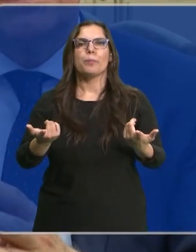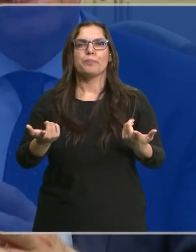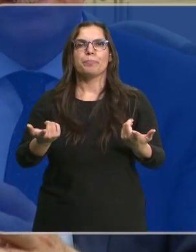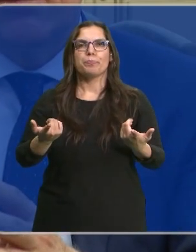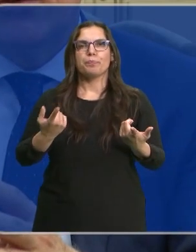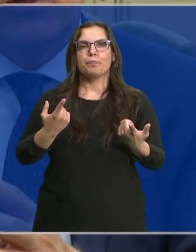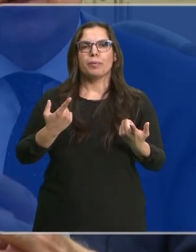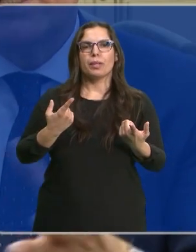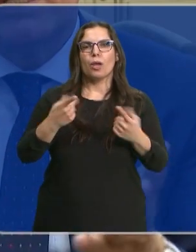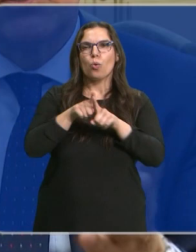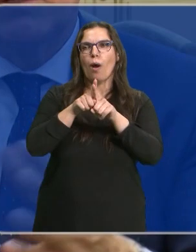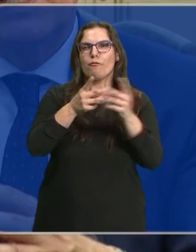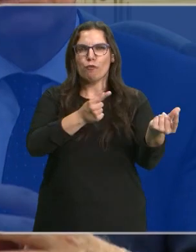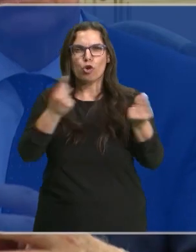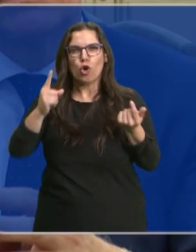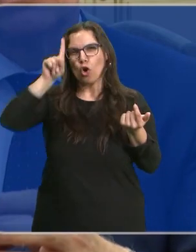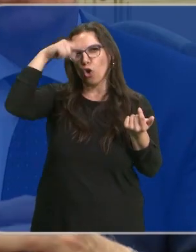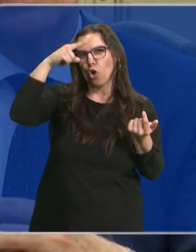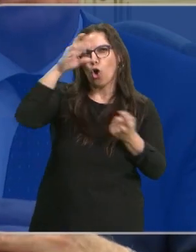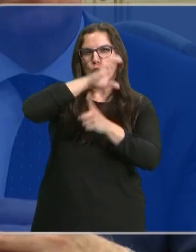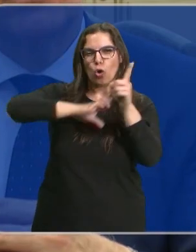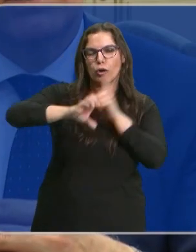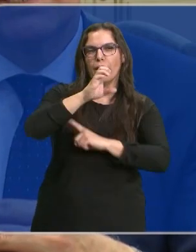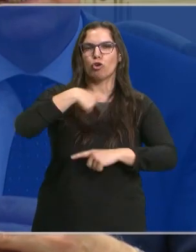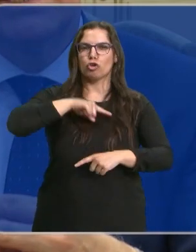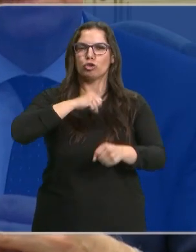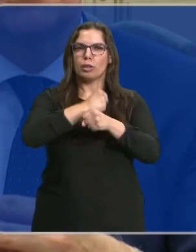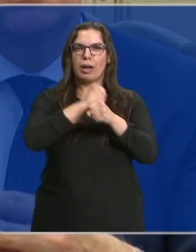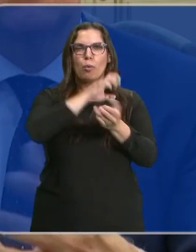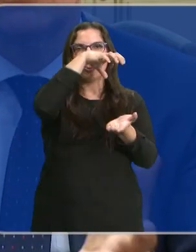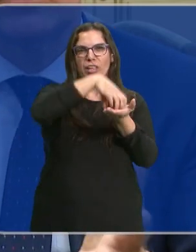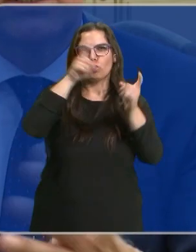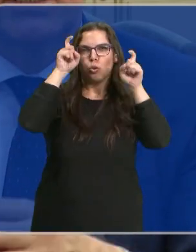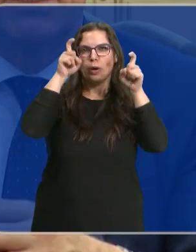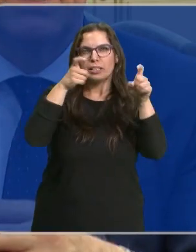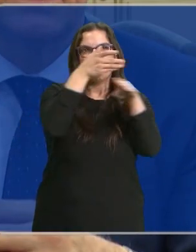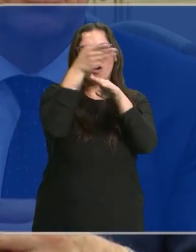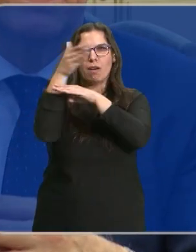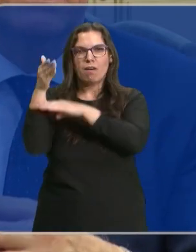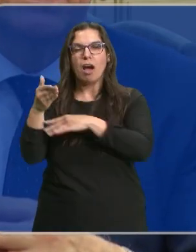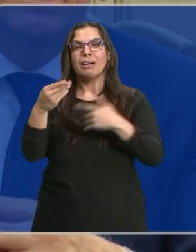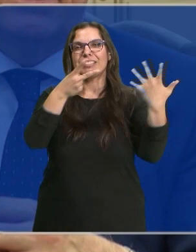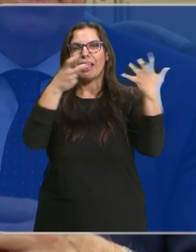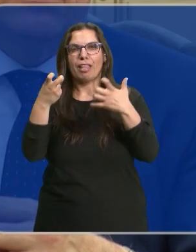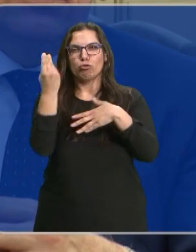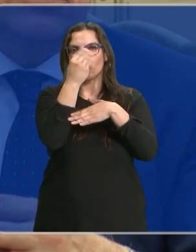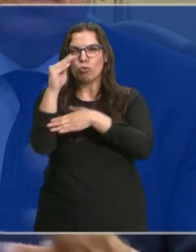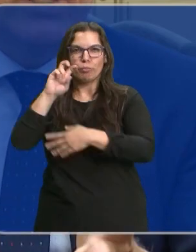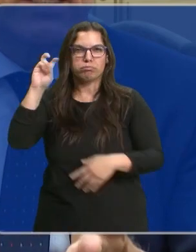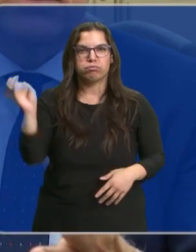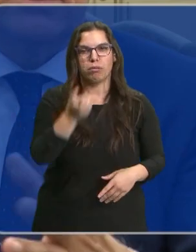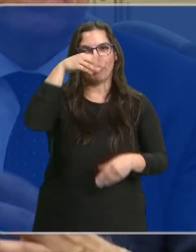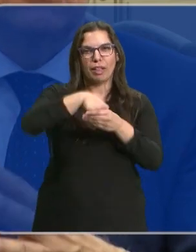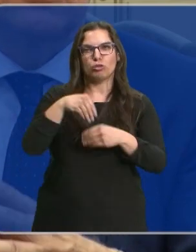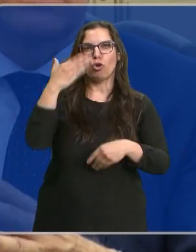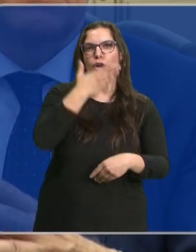atañe al folclore. Estamos trabajando en los centros educativos, casi 700 chavales y jóvenes en los